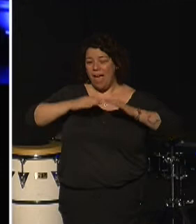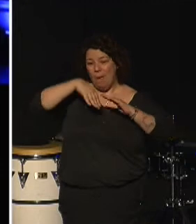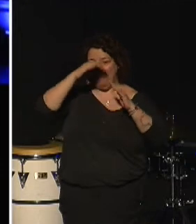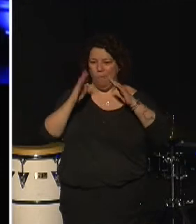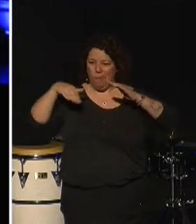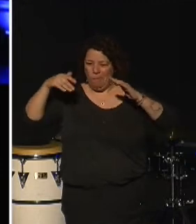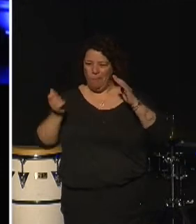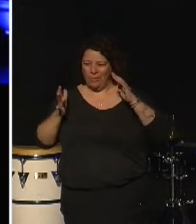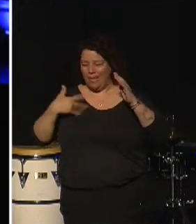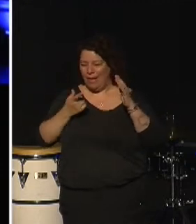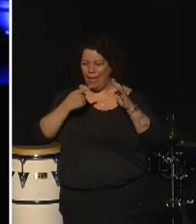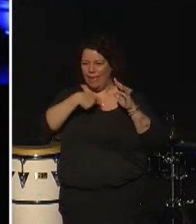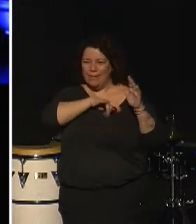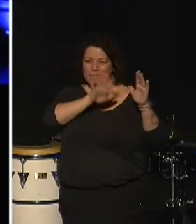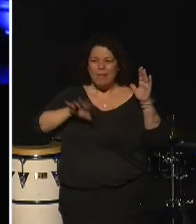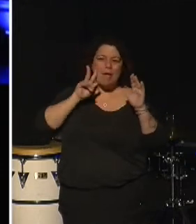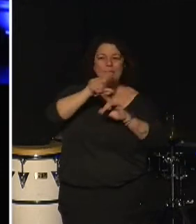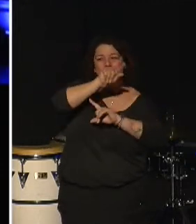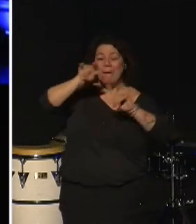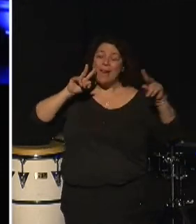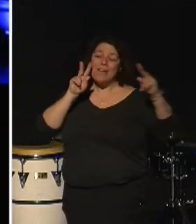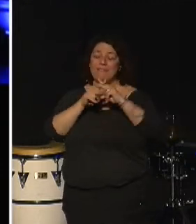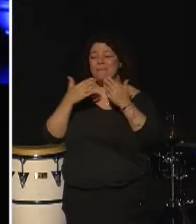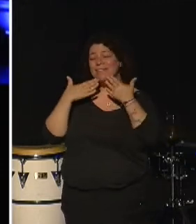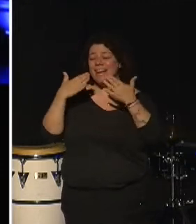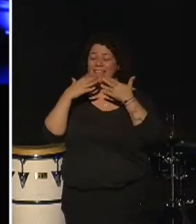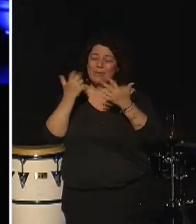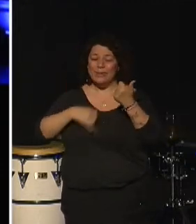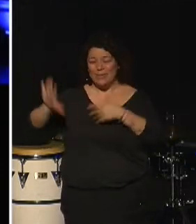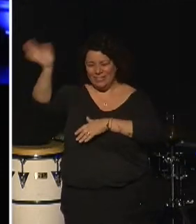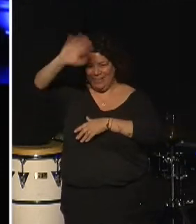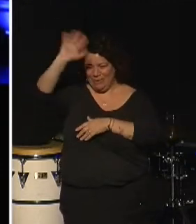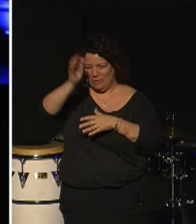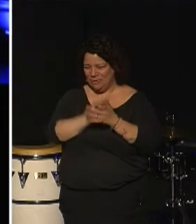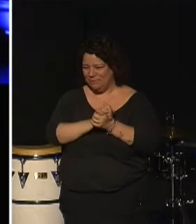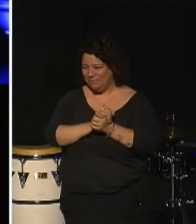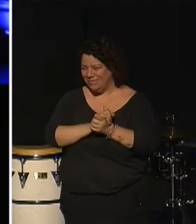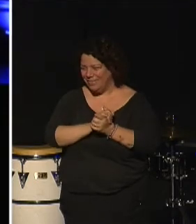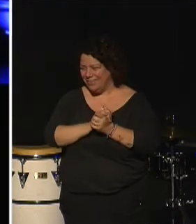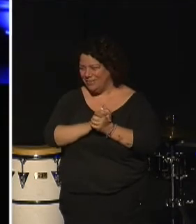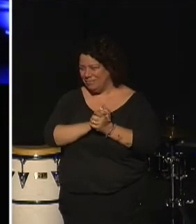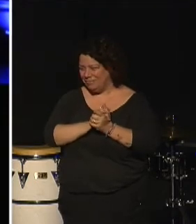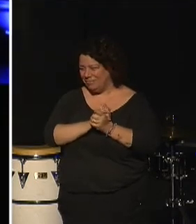de los montes de la península viendo pájaros. Nos vemos, muchas gracias por todo. ¡Hala, hasta luego!